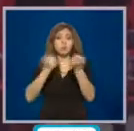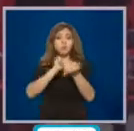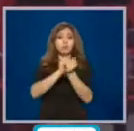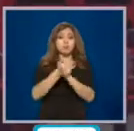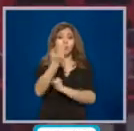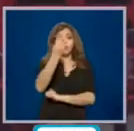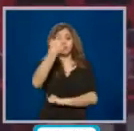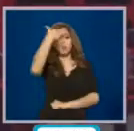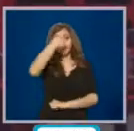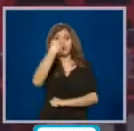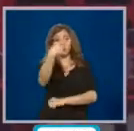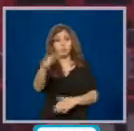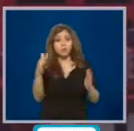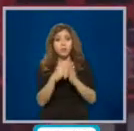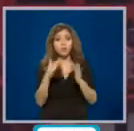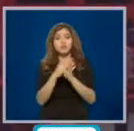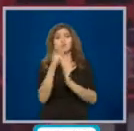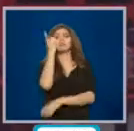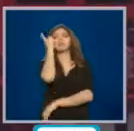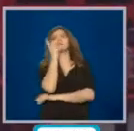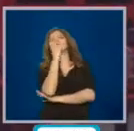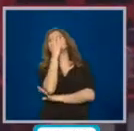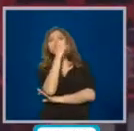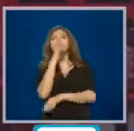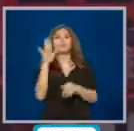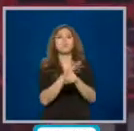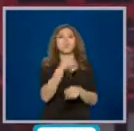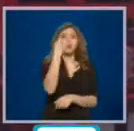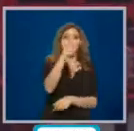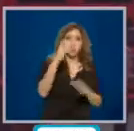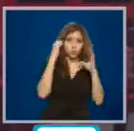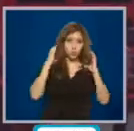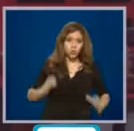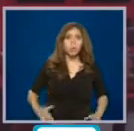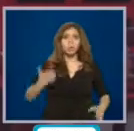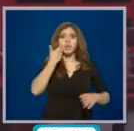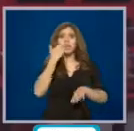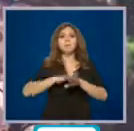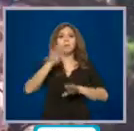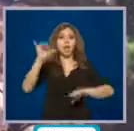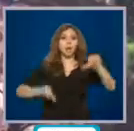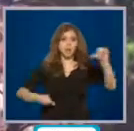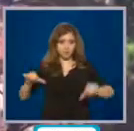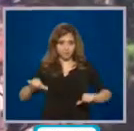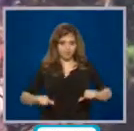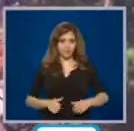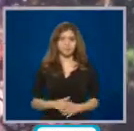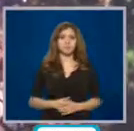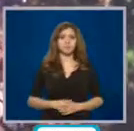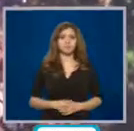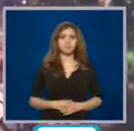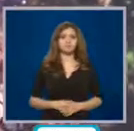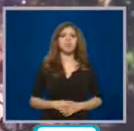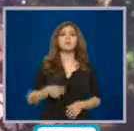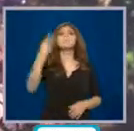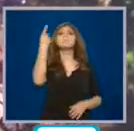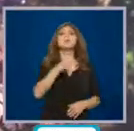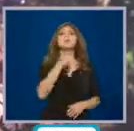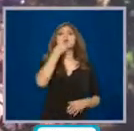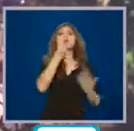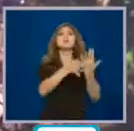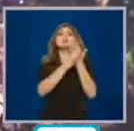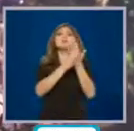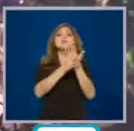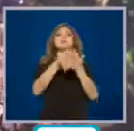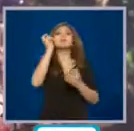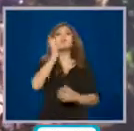de la noche a tu casa, ya no te duermes, porque No. tu cuerpo Y- está todavía muy acelerado. Y una de las principales cosas que se hablan es que el cuerpo responde